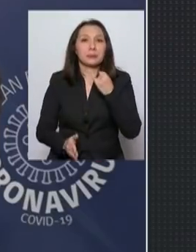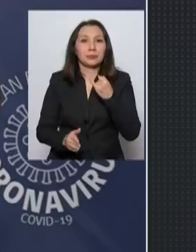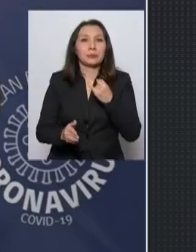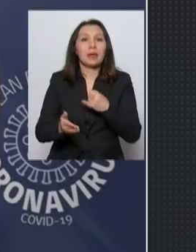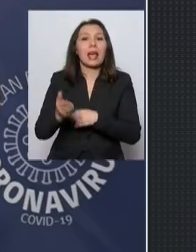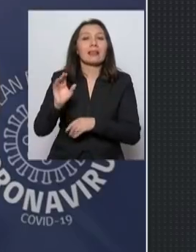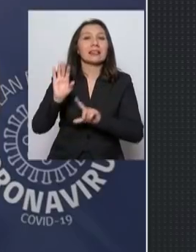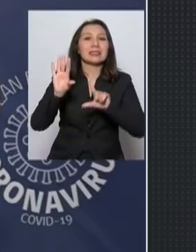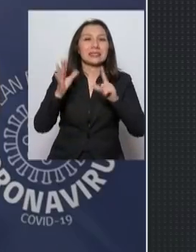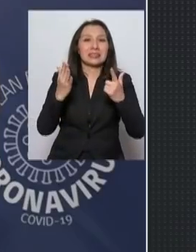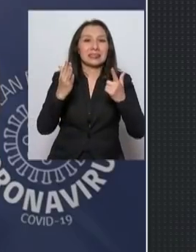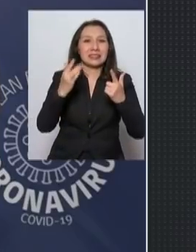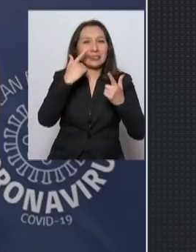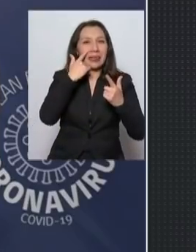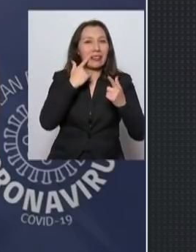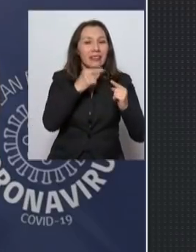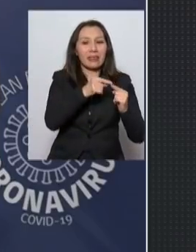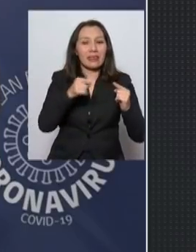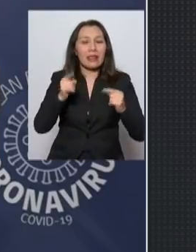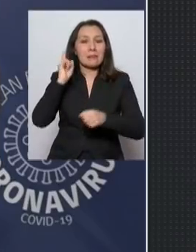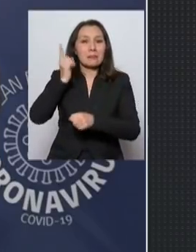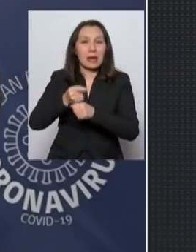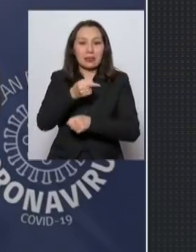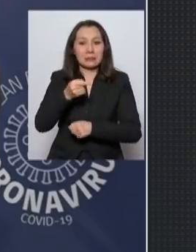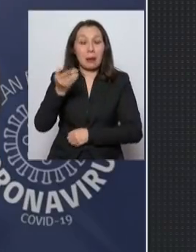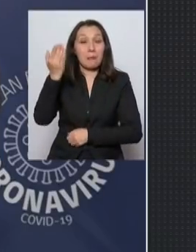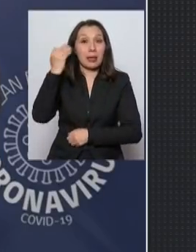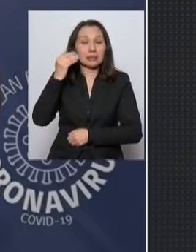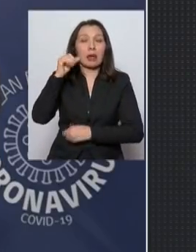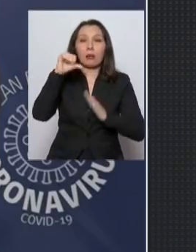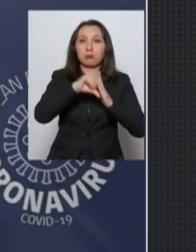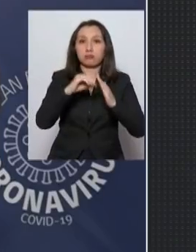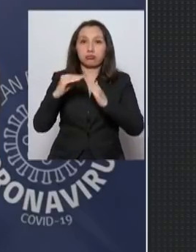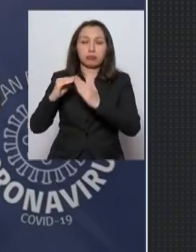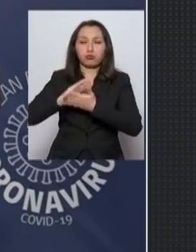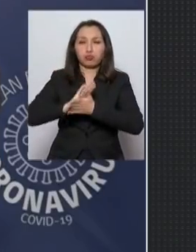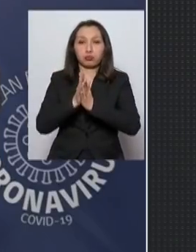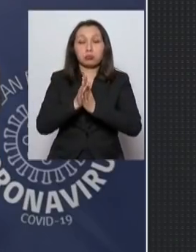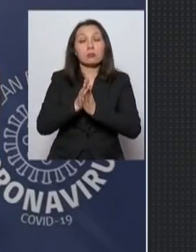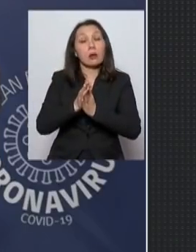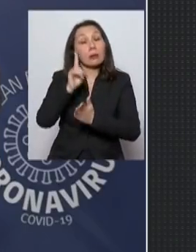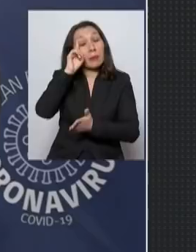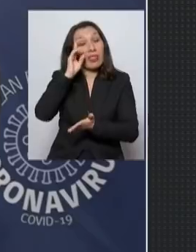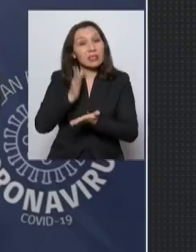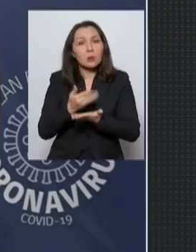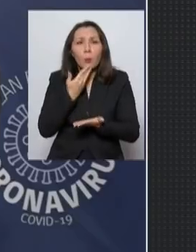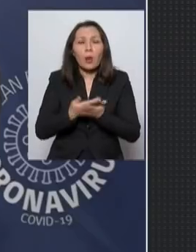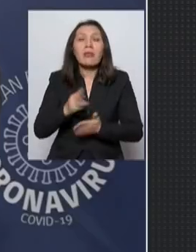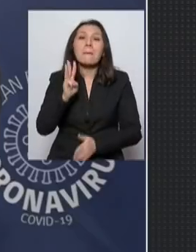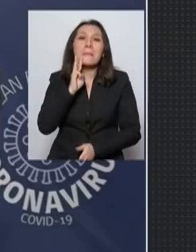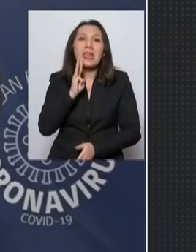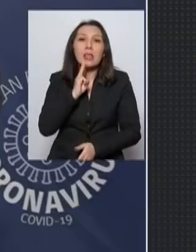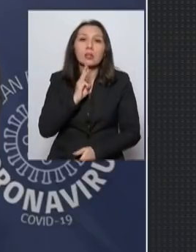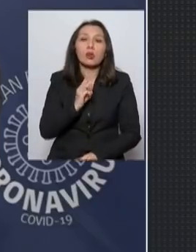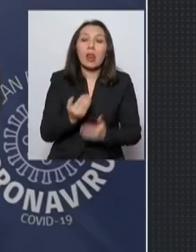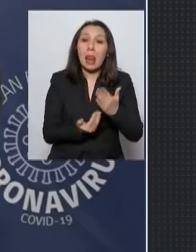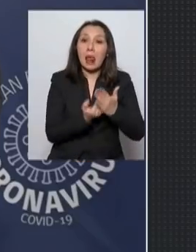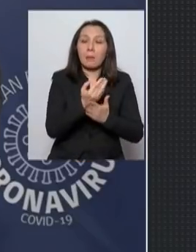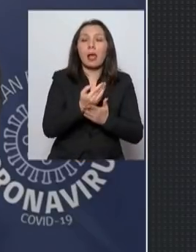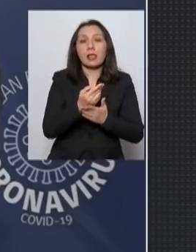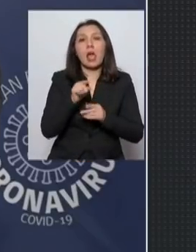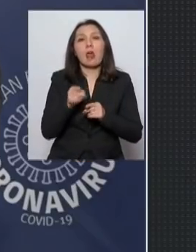el periodo decretado la semana pasada. La decisión se va a tomar el día miércoles en la